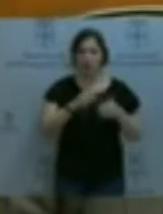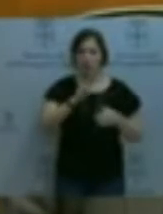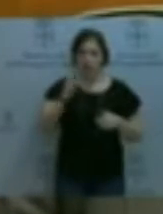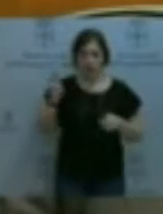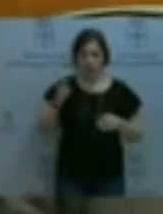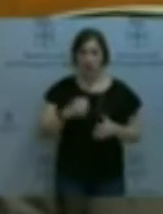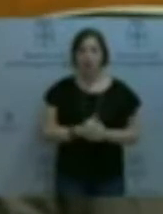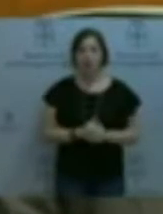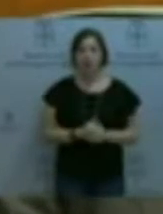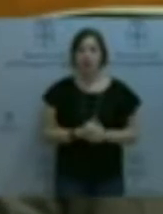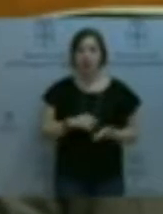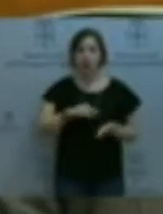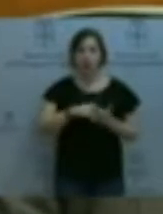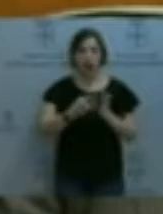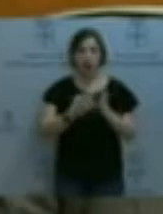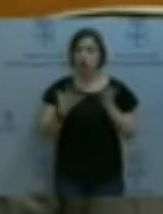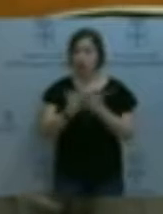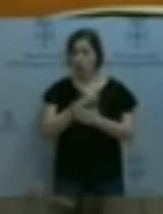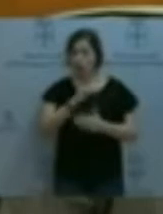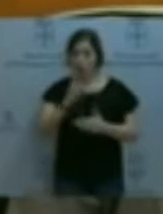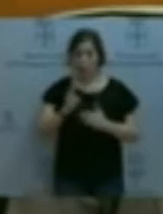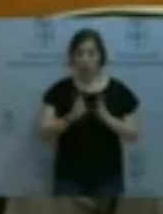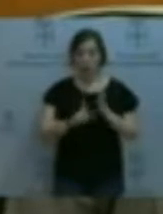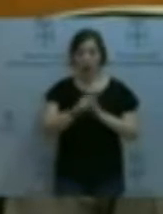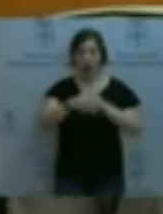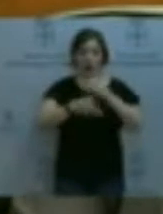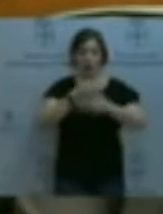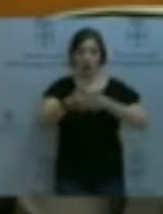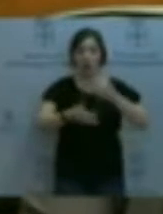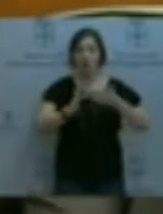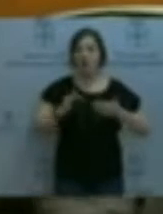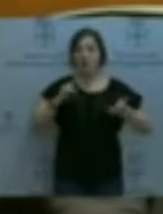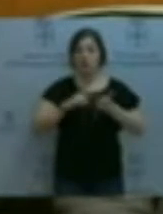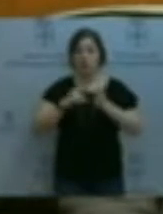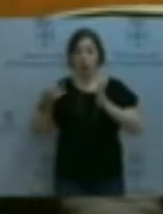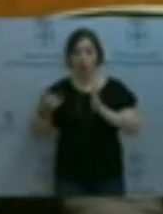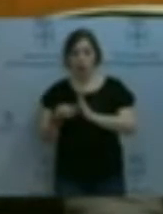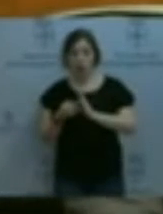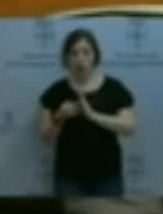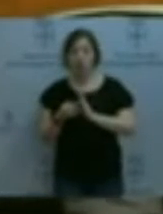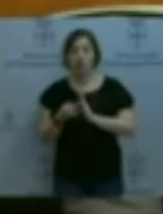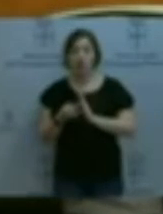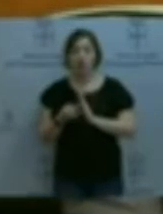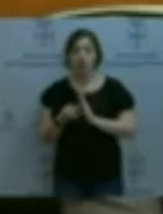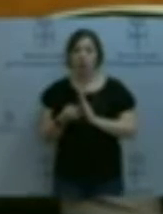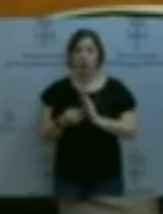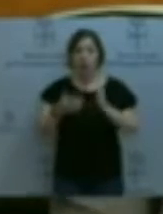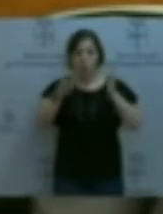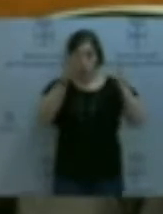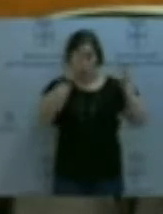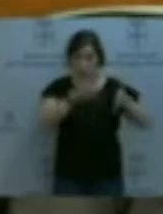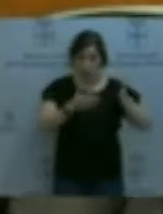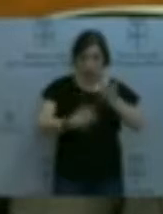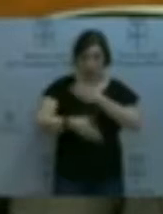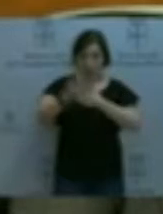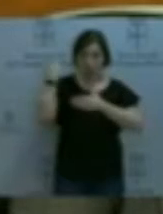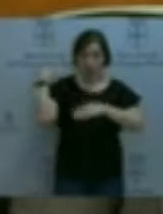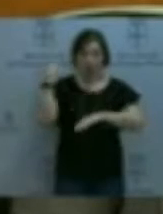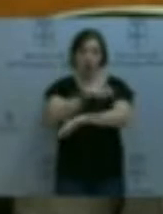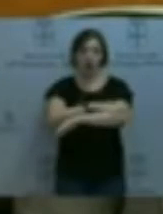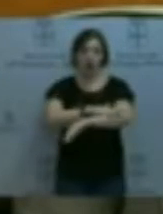Partido Popular y todos aquellos proyectos que ustedes, cuando estuvieron en el Gobierno, en la fantástica época del señor Zapatero y en la